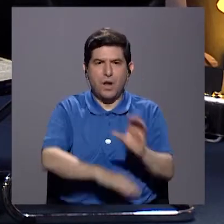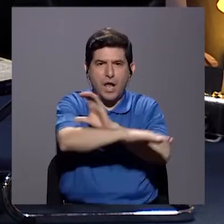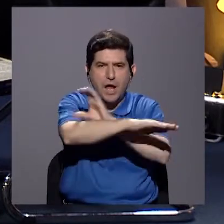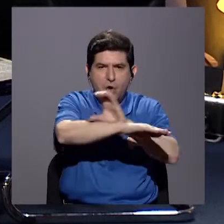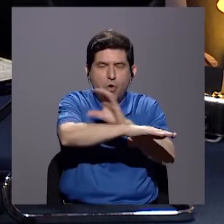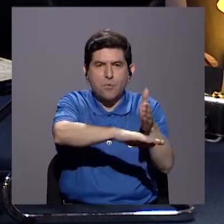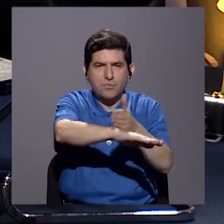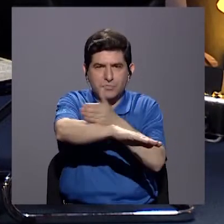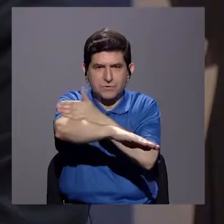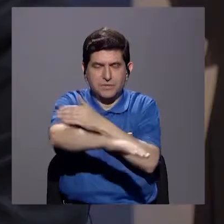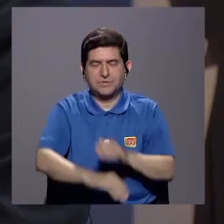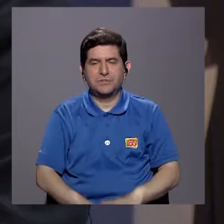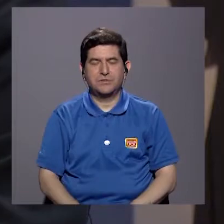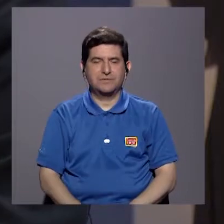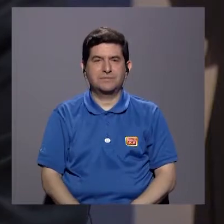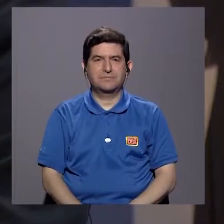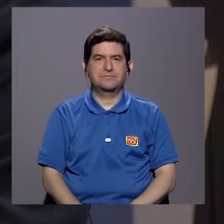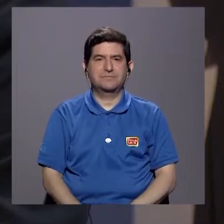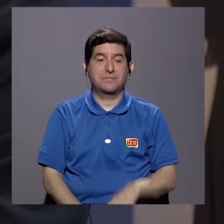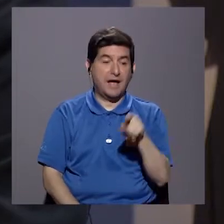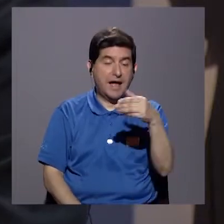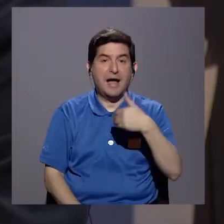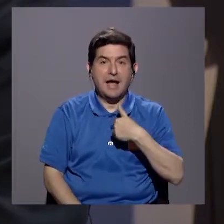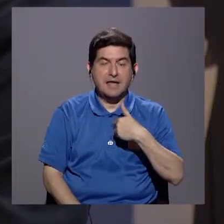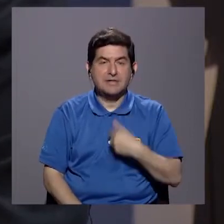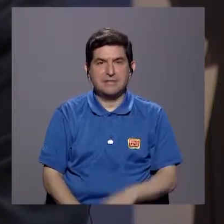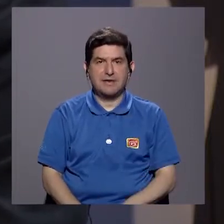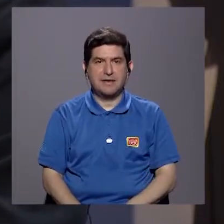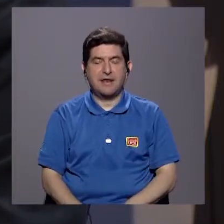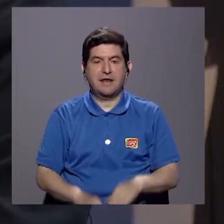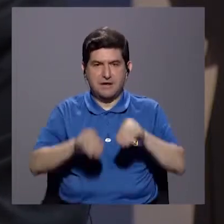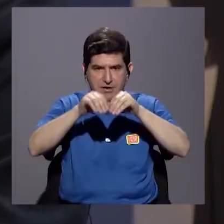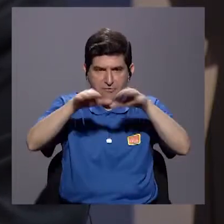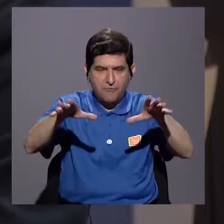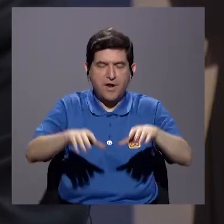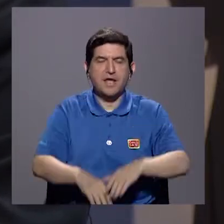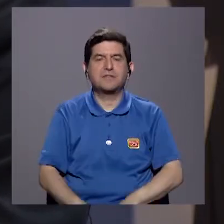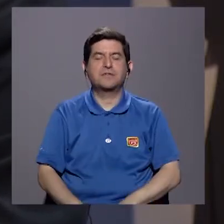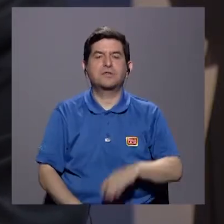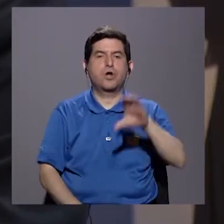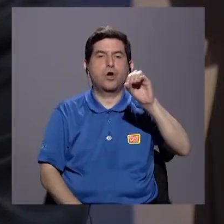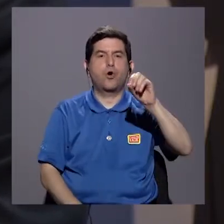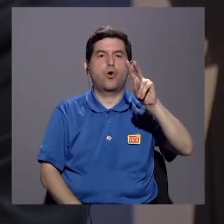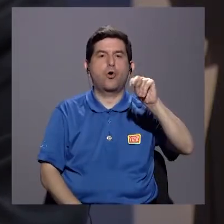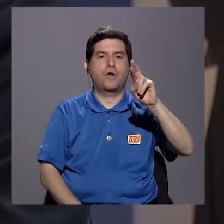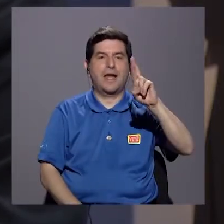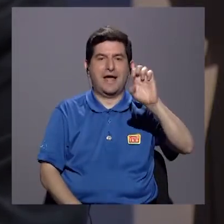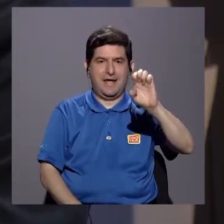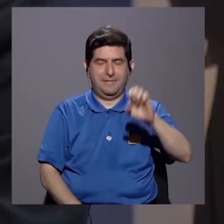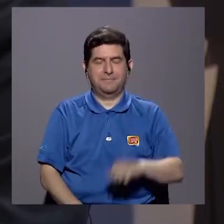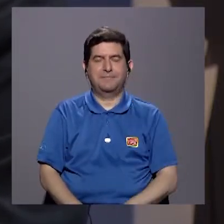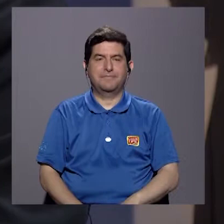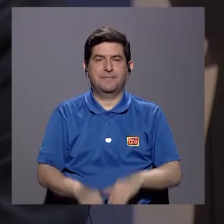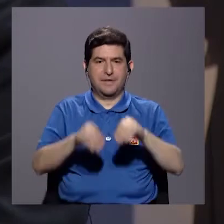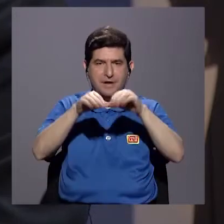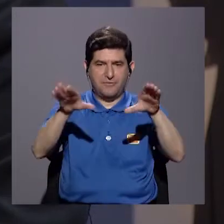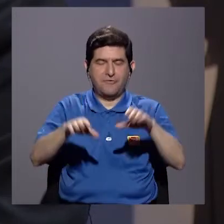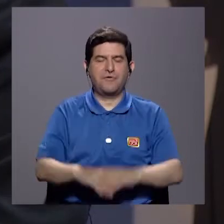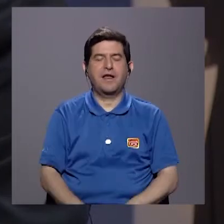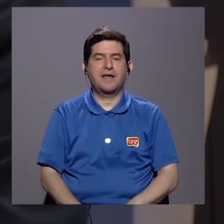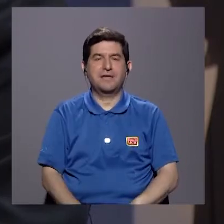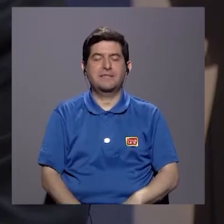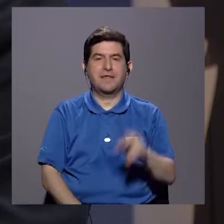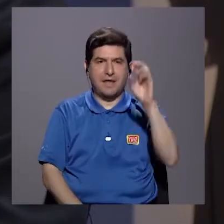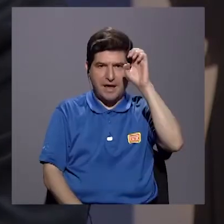computación avanzada. Ahí tenemos la red CONARE, tenemos la red Clara, que es una